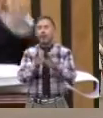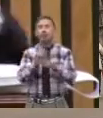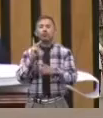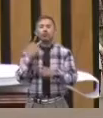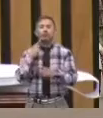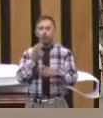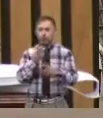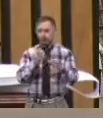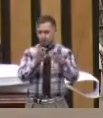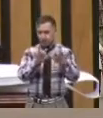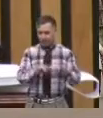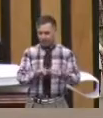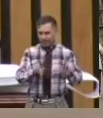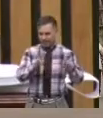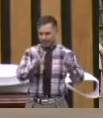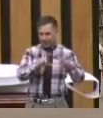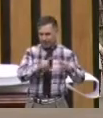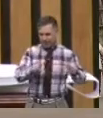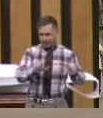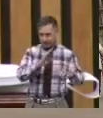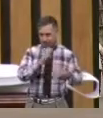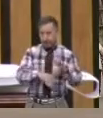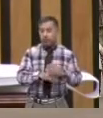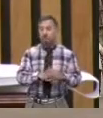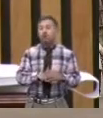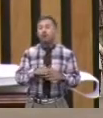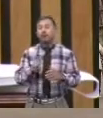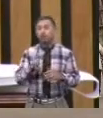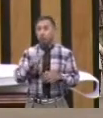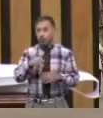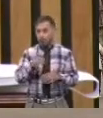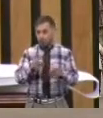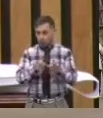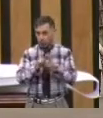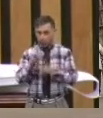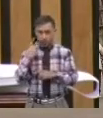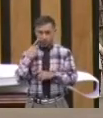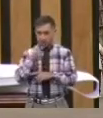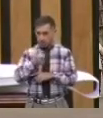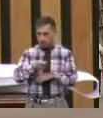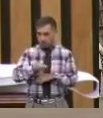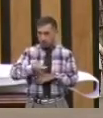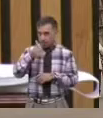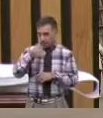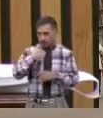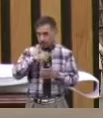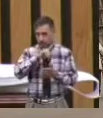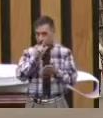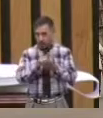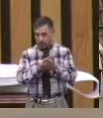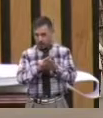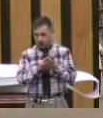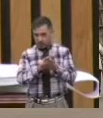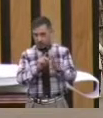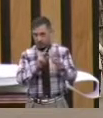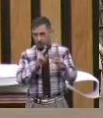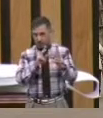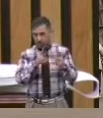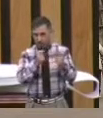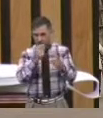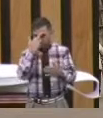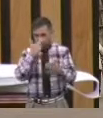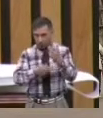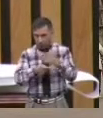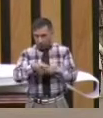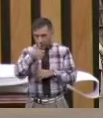Fin de la cita. No sobra decir que no es la primera vez que este partido ha violado la ley en la materia. La conducta de